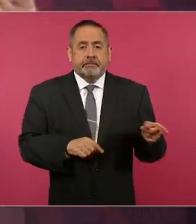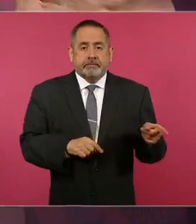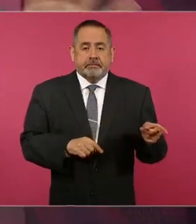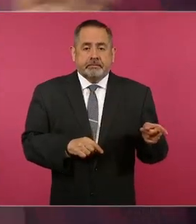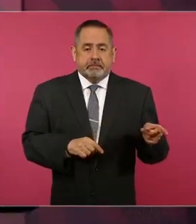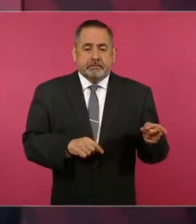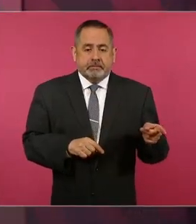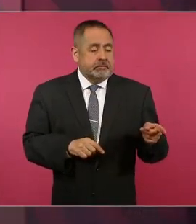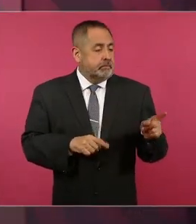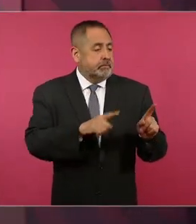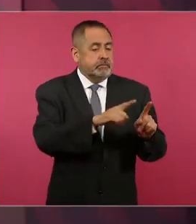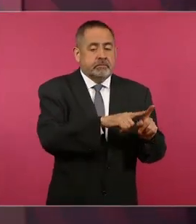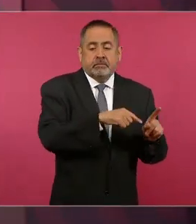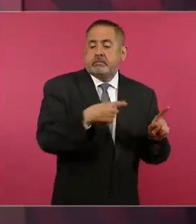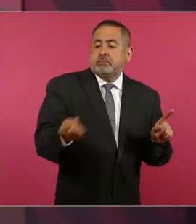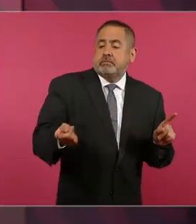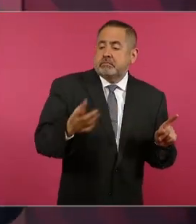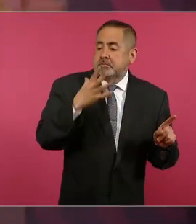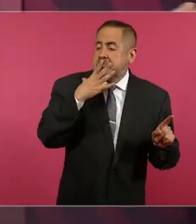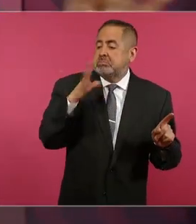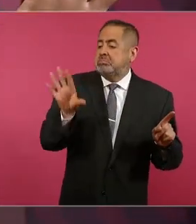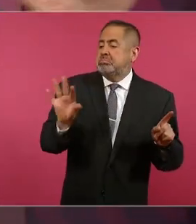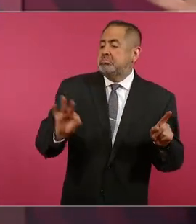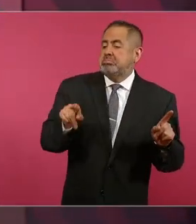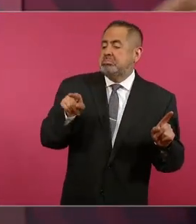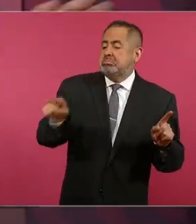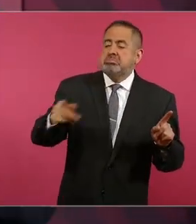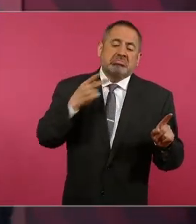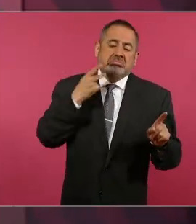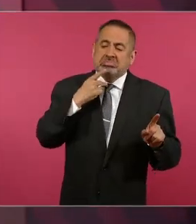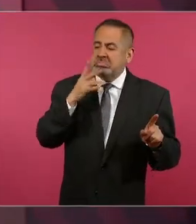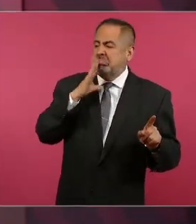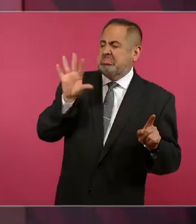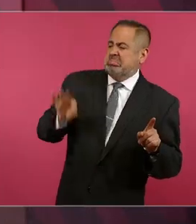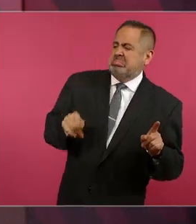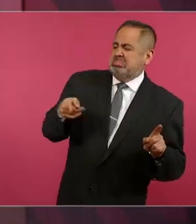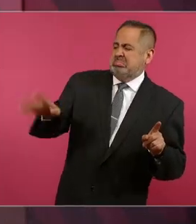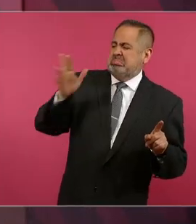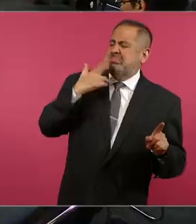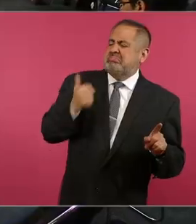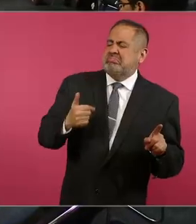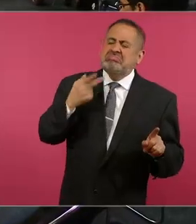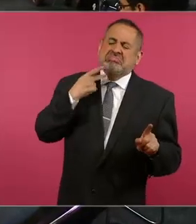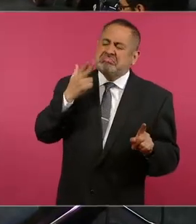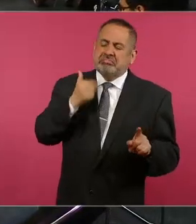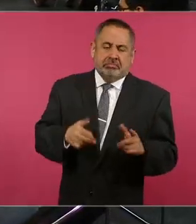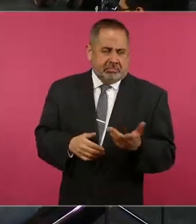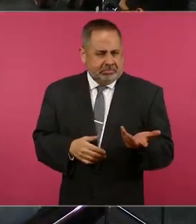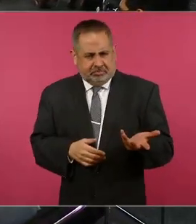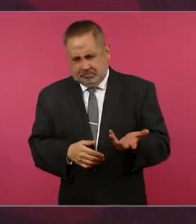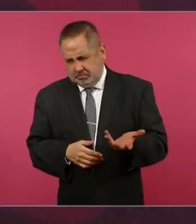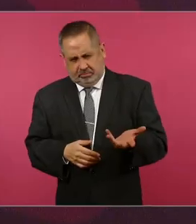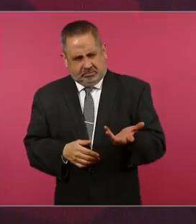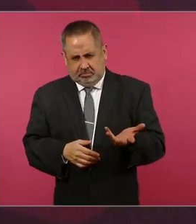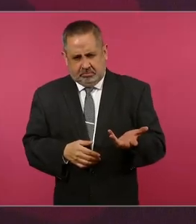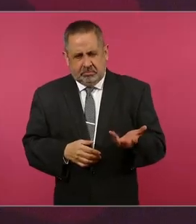menosprecia el oficio del político es como si a ustedes